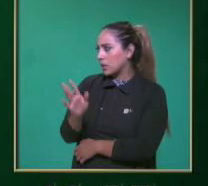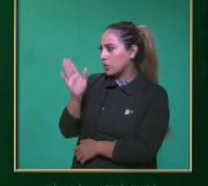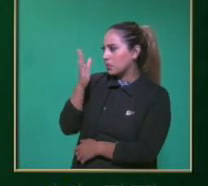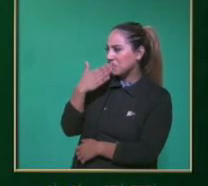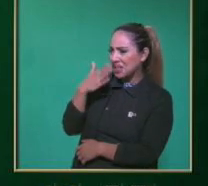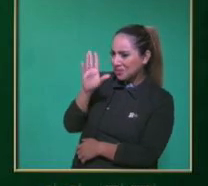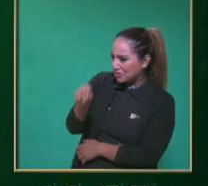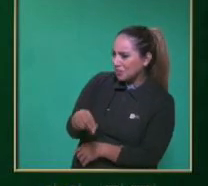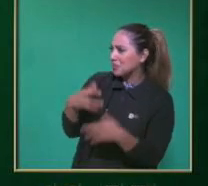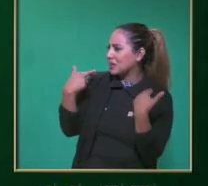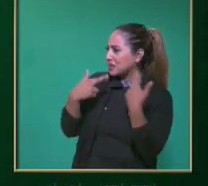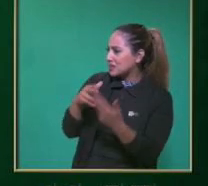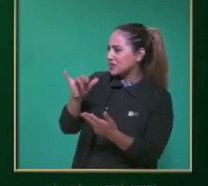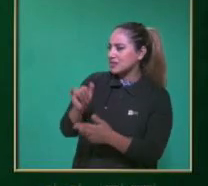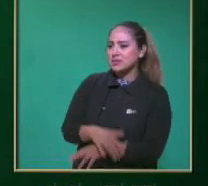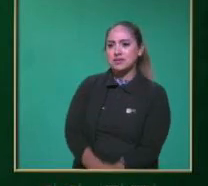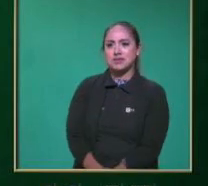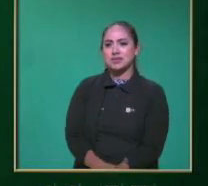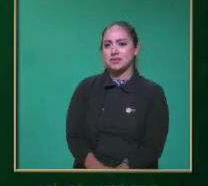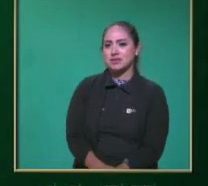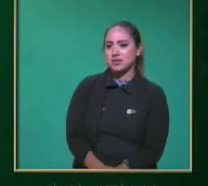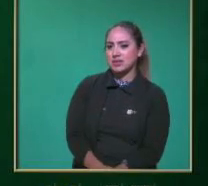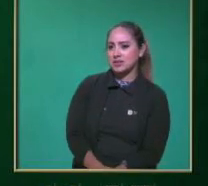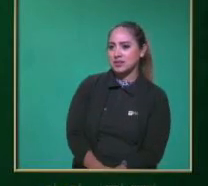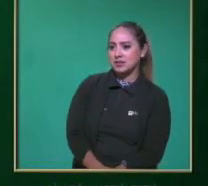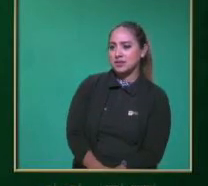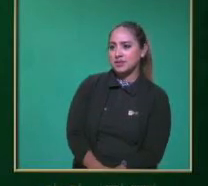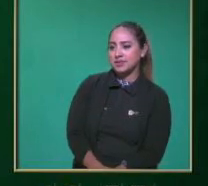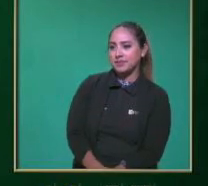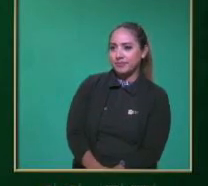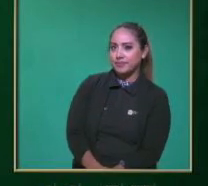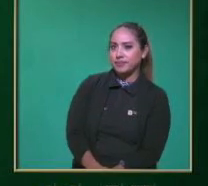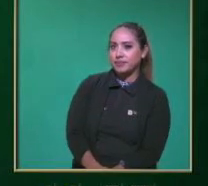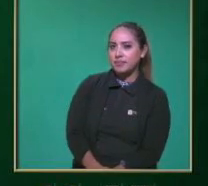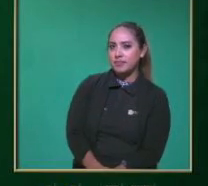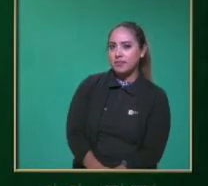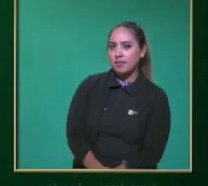bien, maestra. Hay pues que alejarnos claro que un poquito. No. Esa es una acción